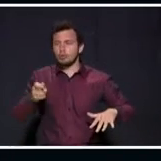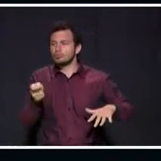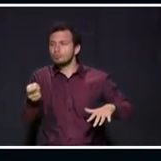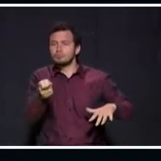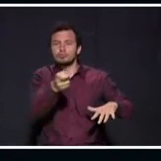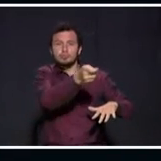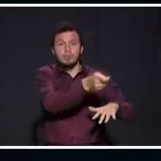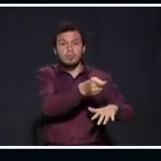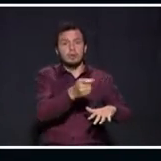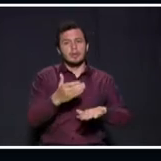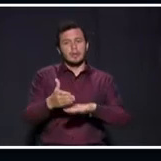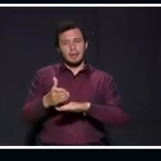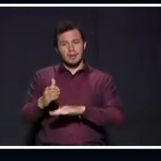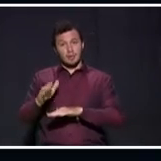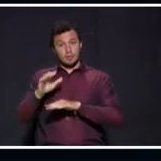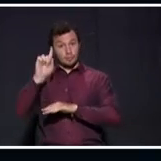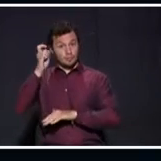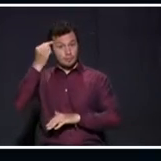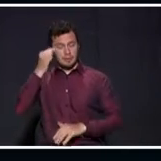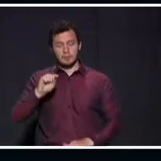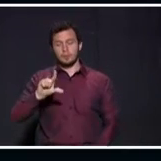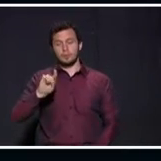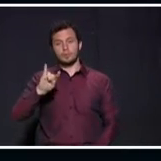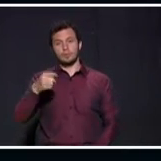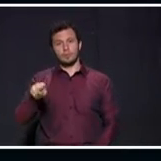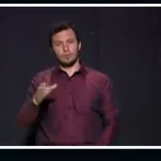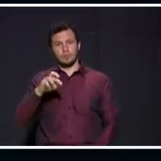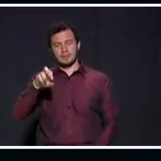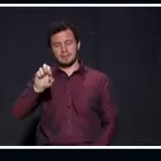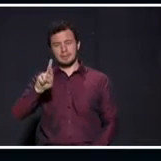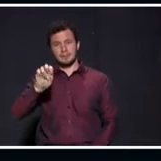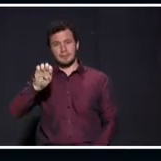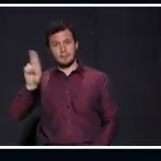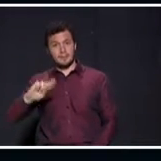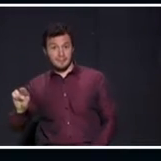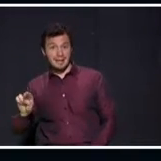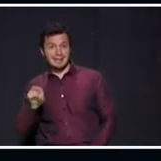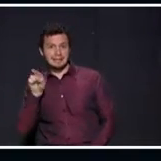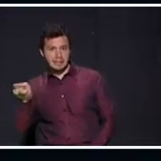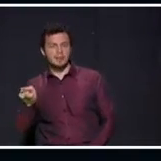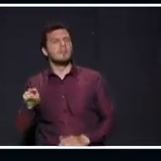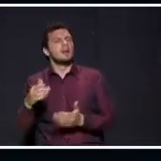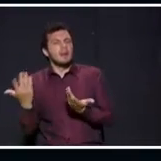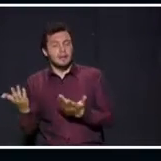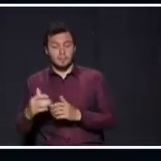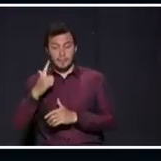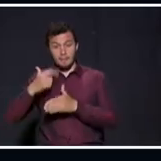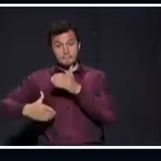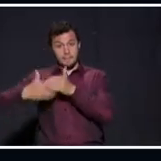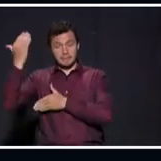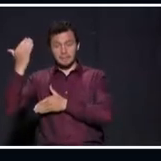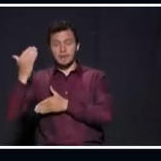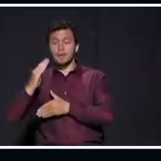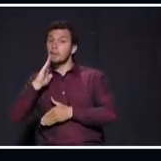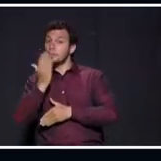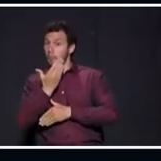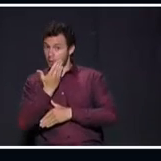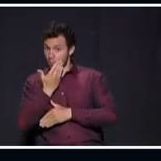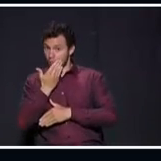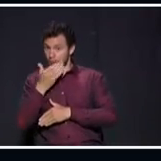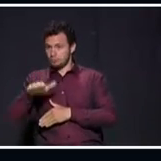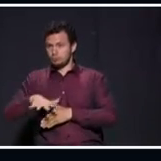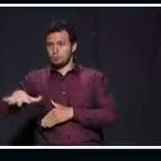financiero antes del 31 de diciembre para hacer el tren de cercanías entre barbosa estación botero y caldas 81